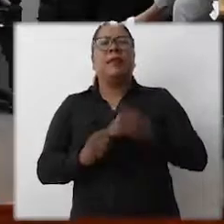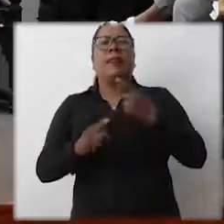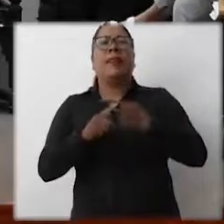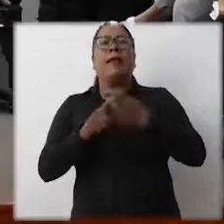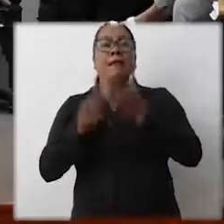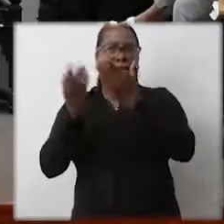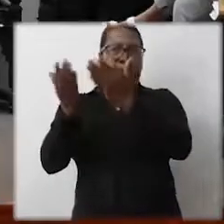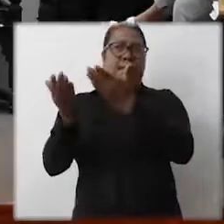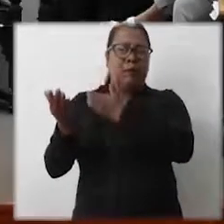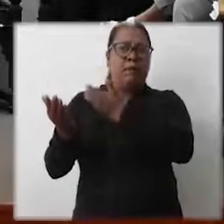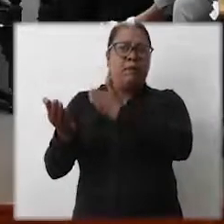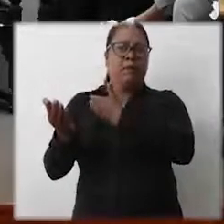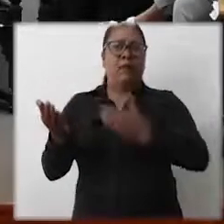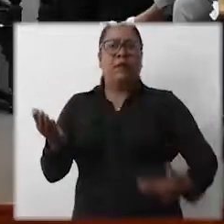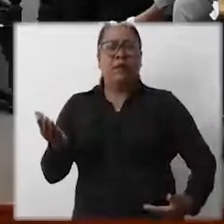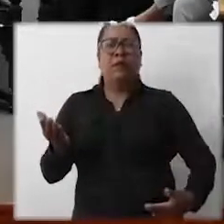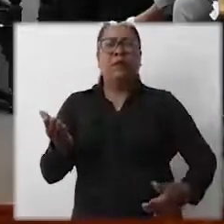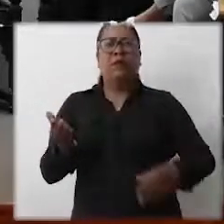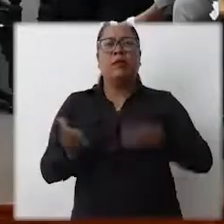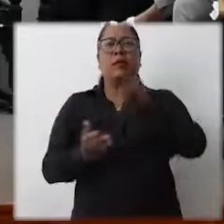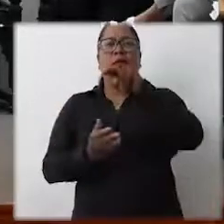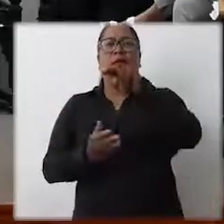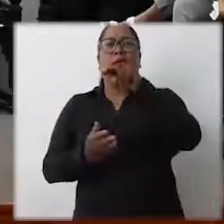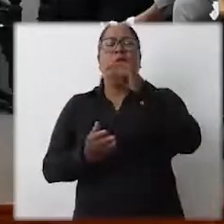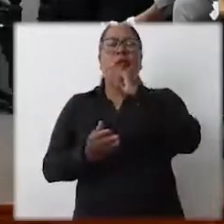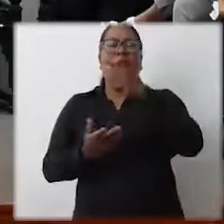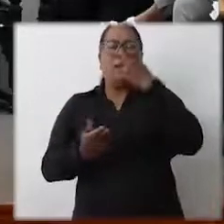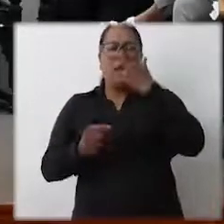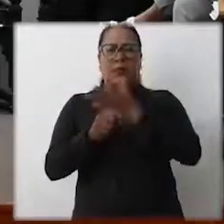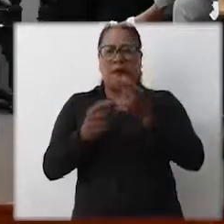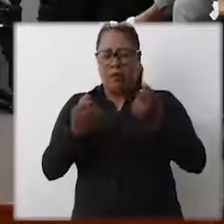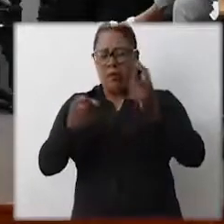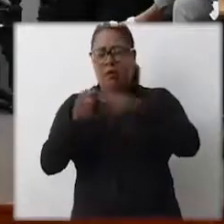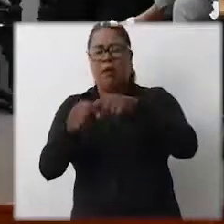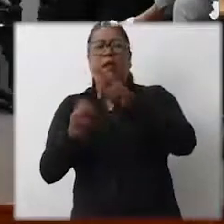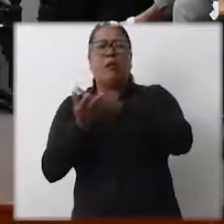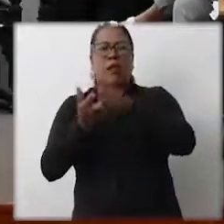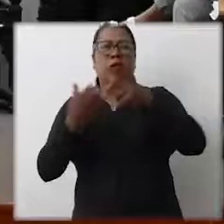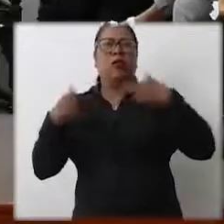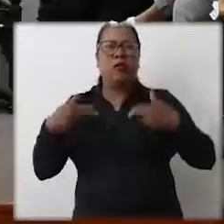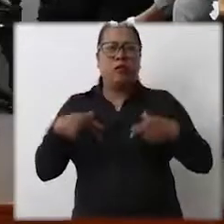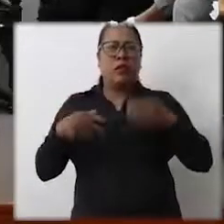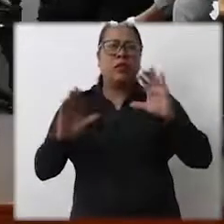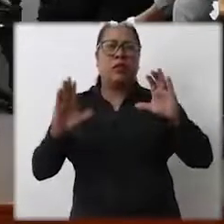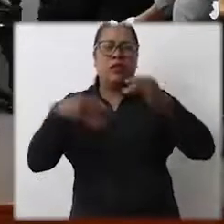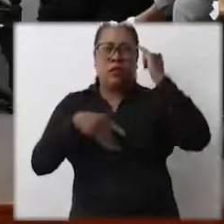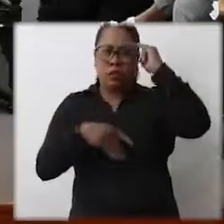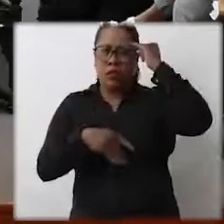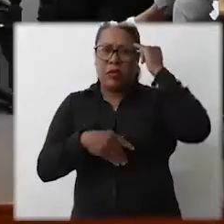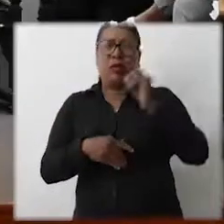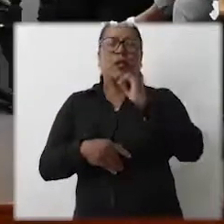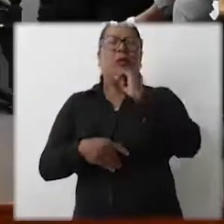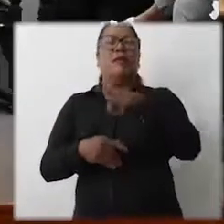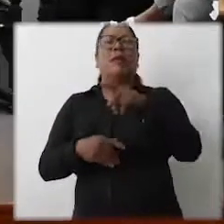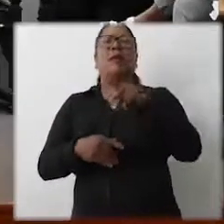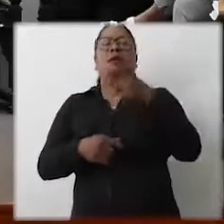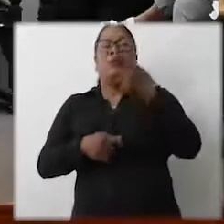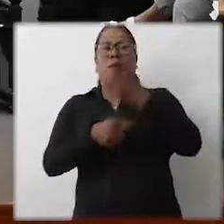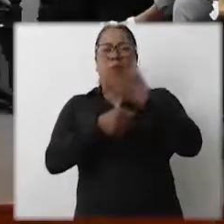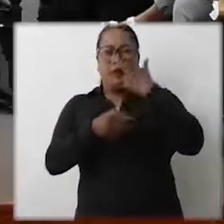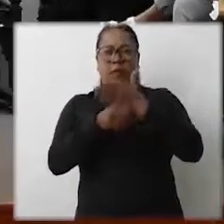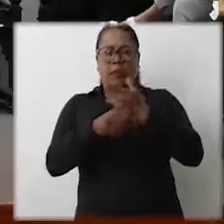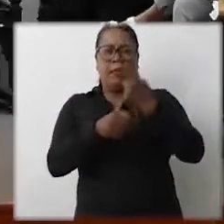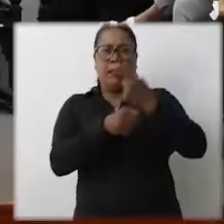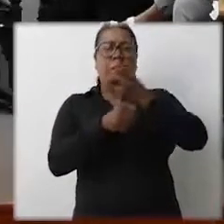el regidor de Protección Civil y de Zona Metropolitana y la regidora de Igualdad de Género y de la Ciudad Educadora, con el objeto de